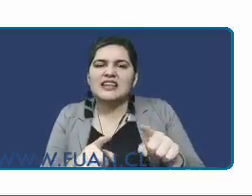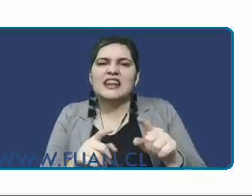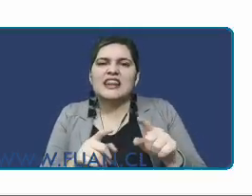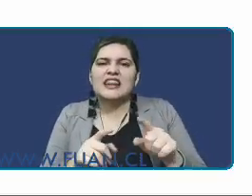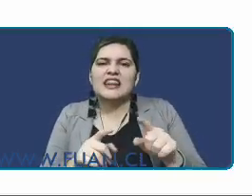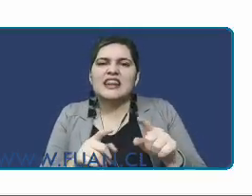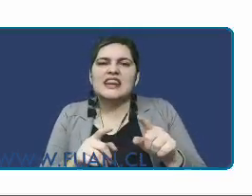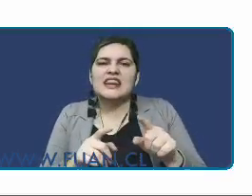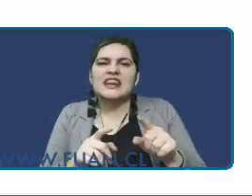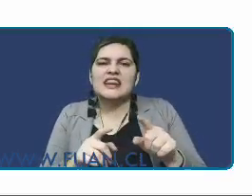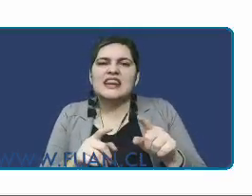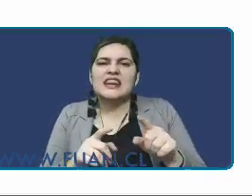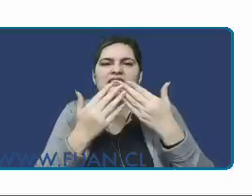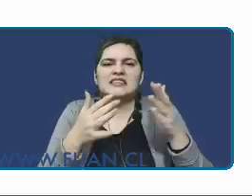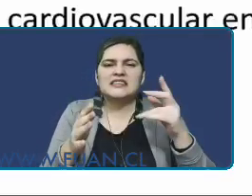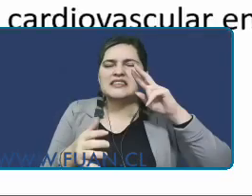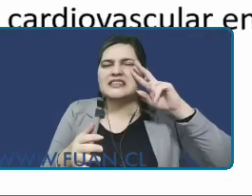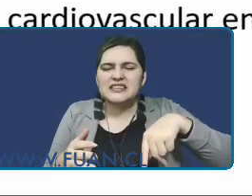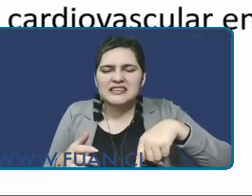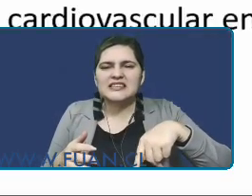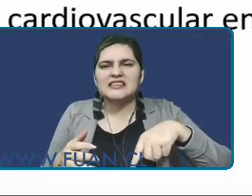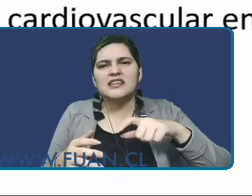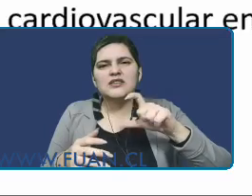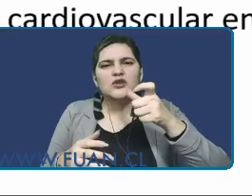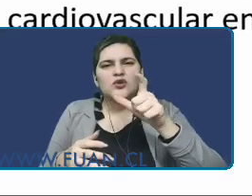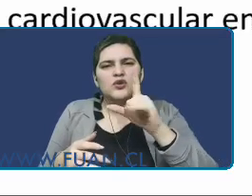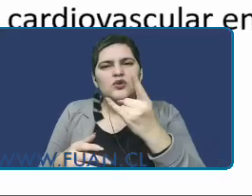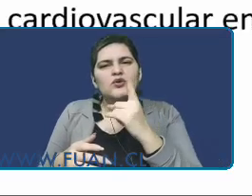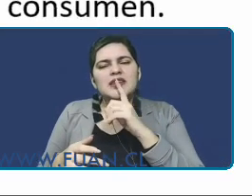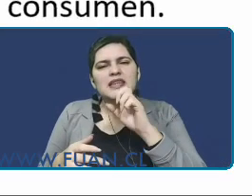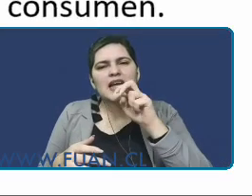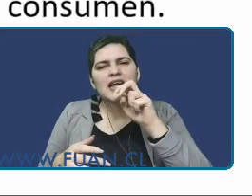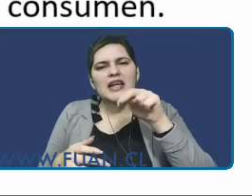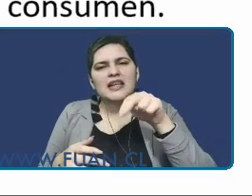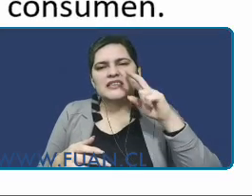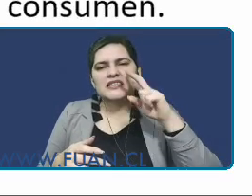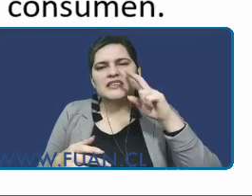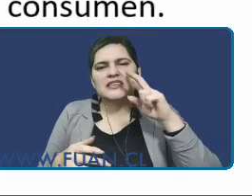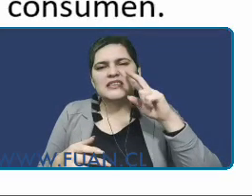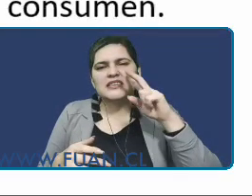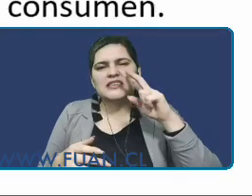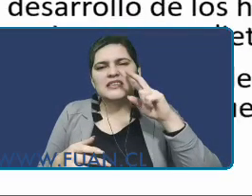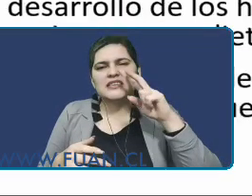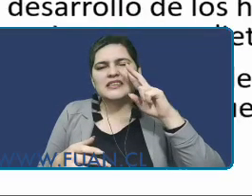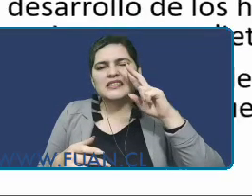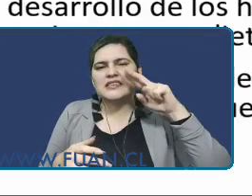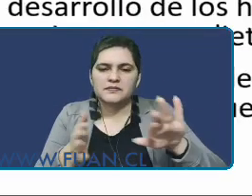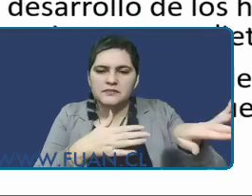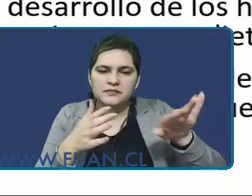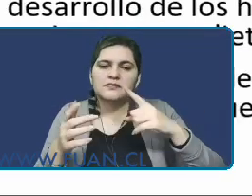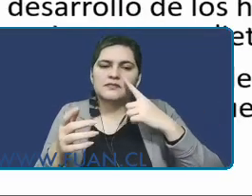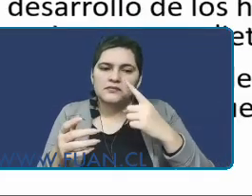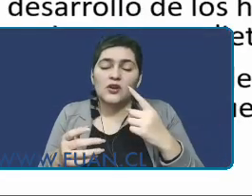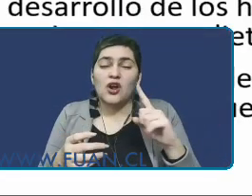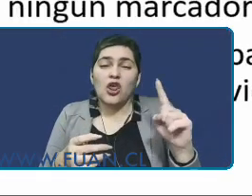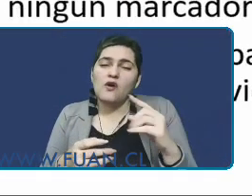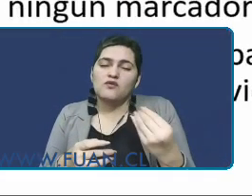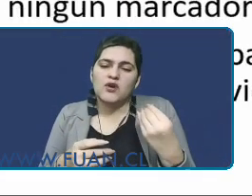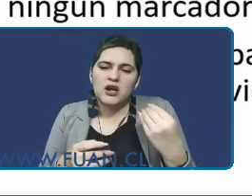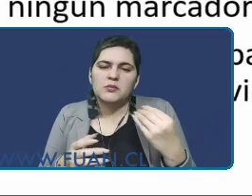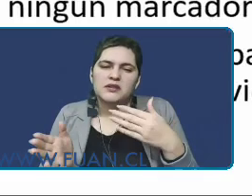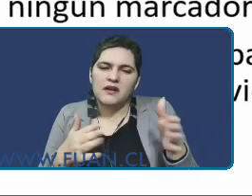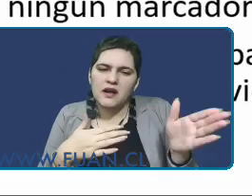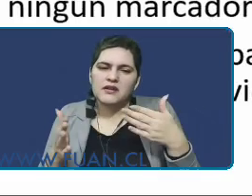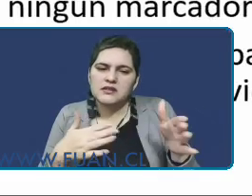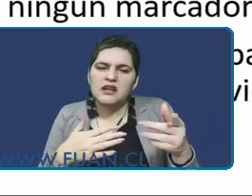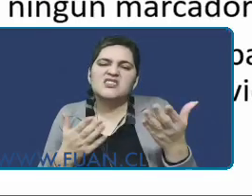que tiene riesgos y no siempre beneficios. Voy a avanzar con esto. Son los estudios, ¿no es